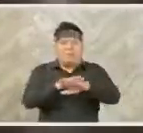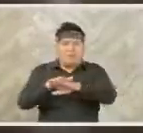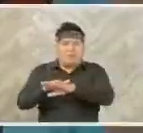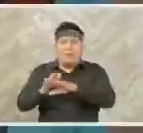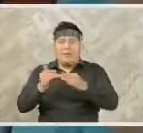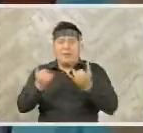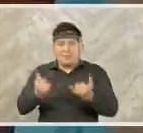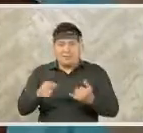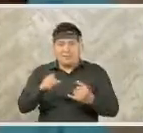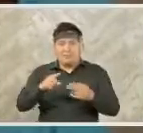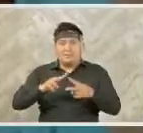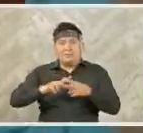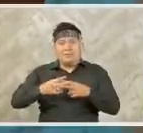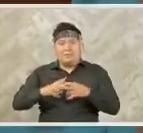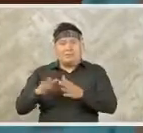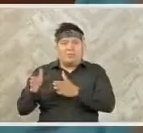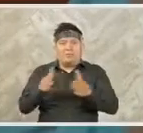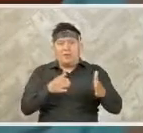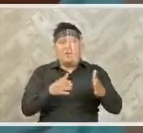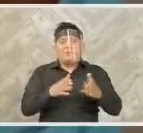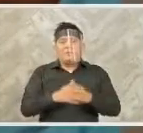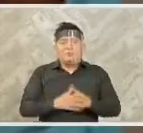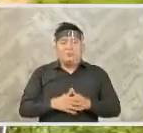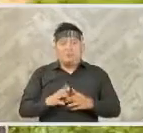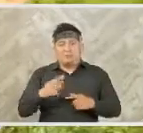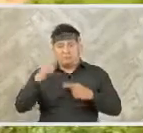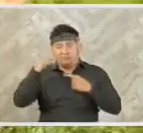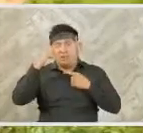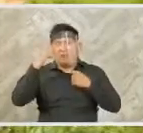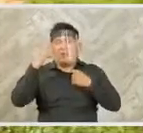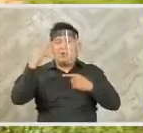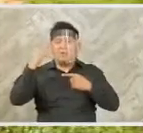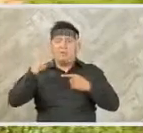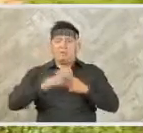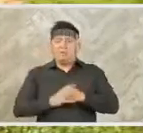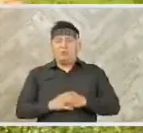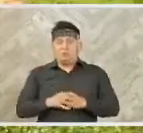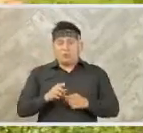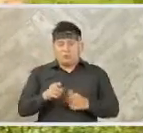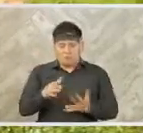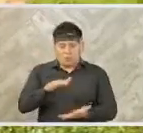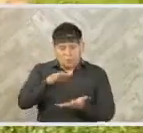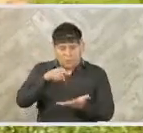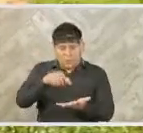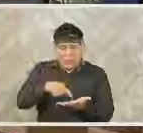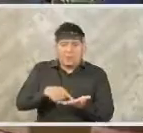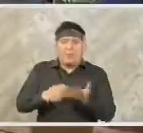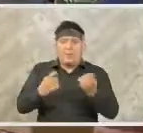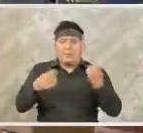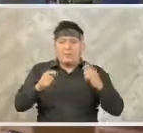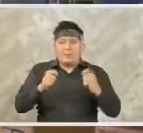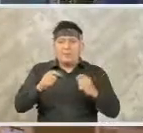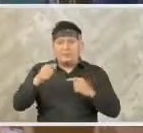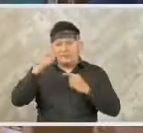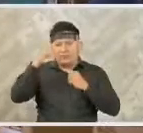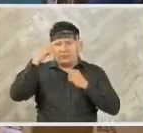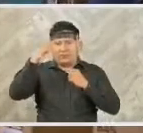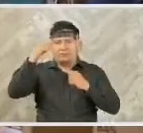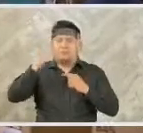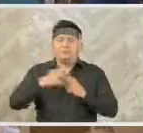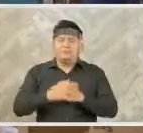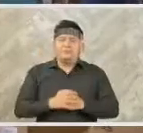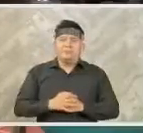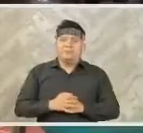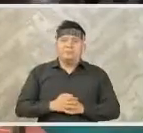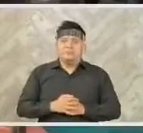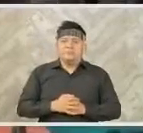permite darle atributos al ADN de marca, a la marca, no solo al producto, sino a la marca, a lo que sale a vender este productor que